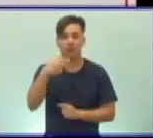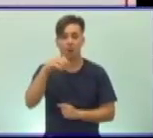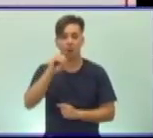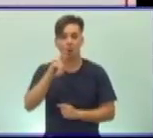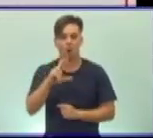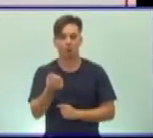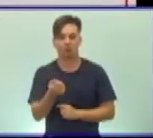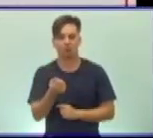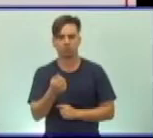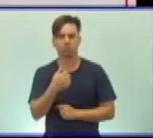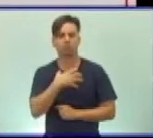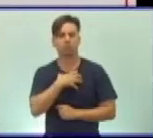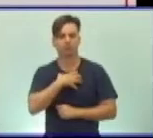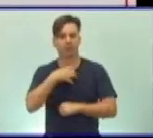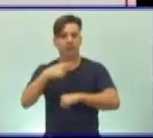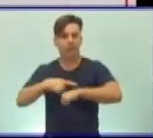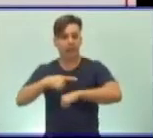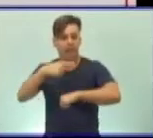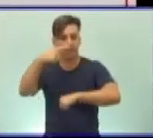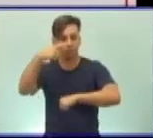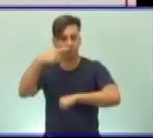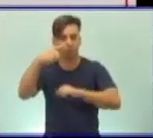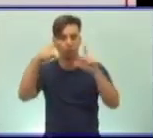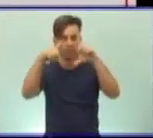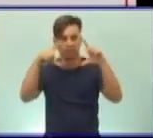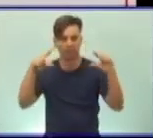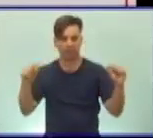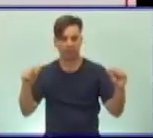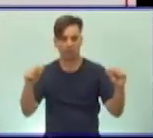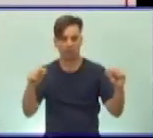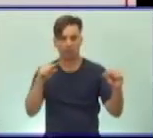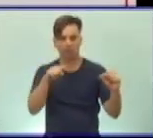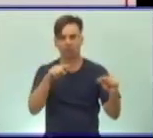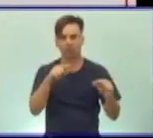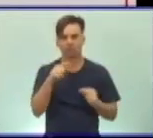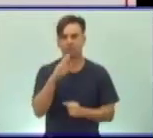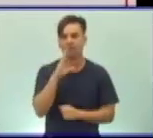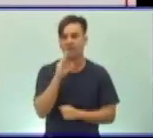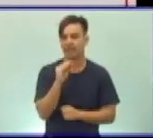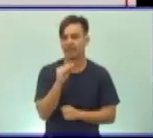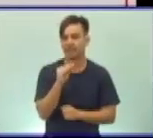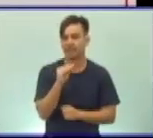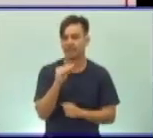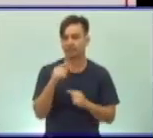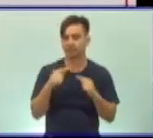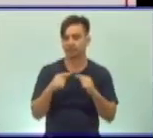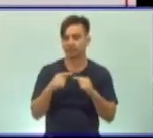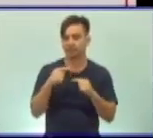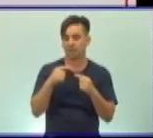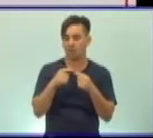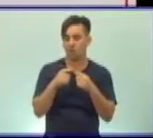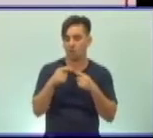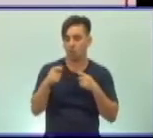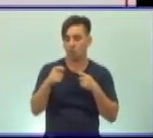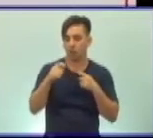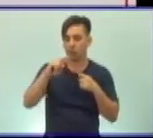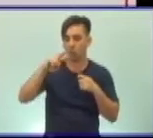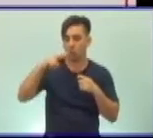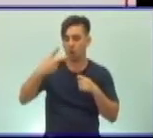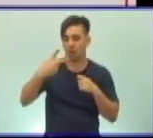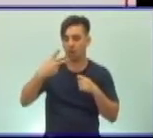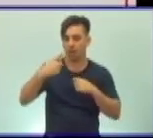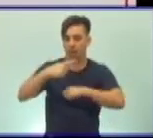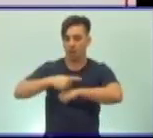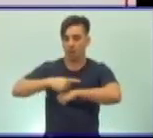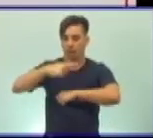alturas del triángulo rectángulo, que plantea que la longitud al cuadrado de la altura va a ser igual al